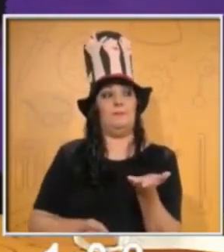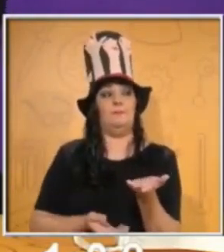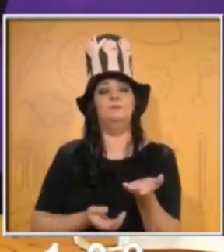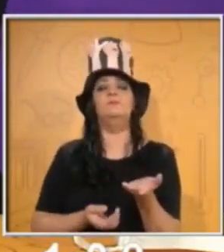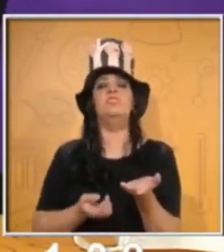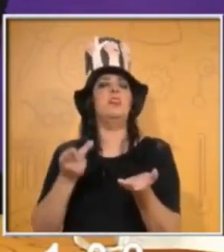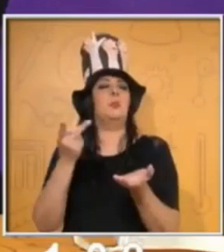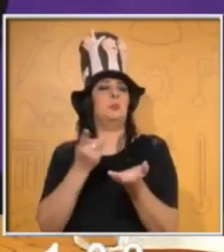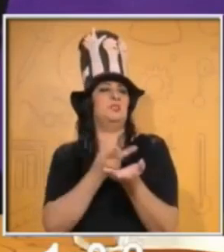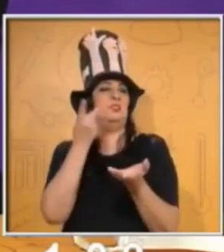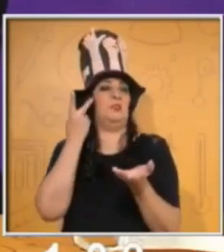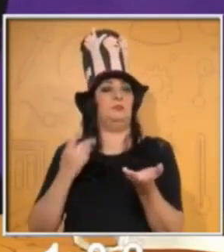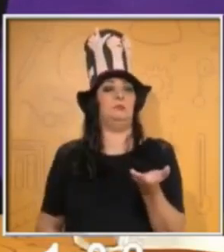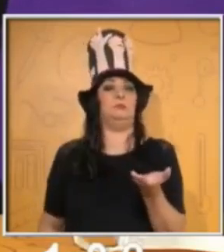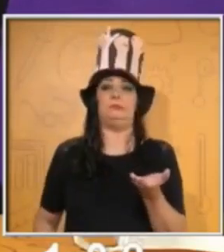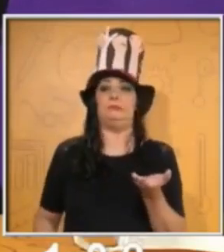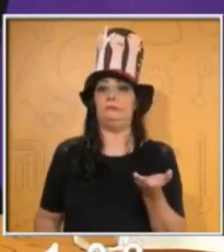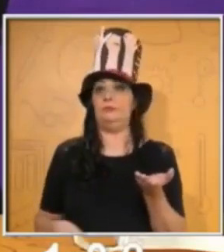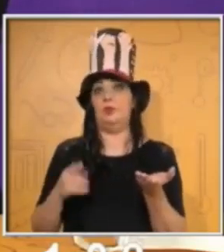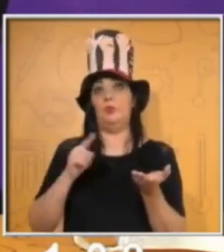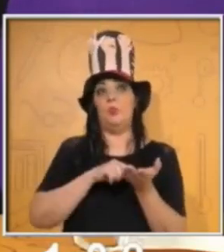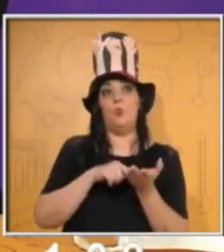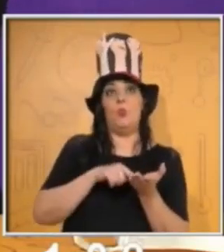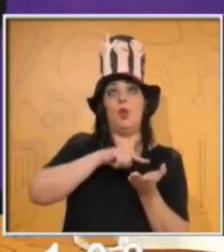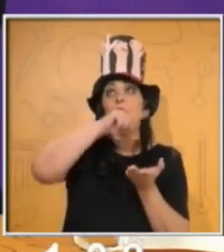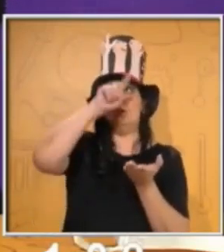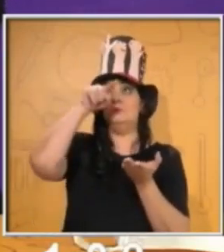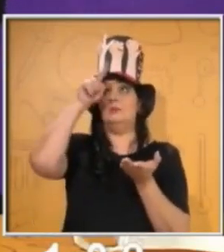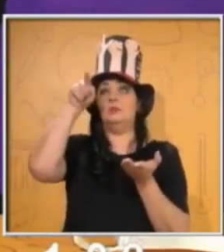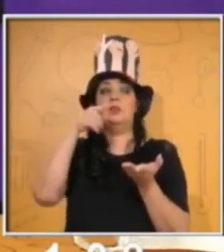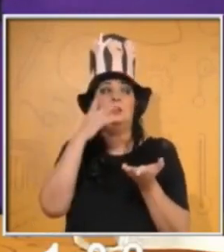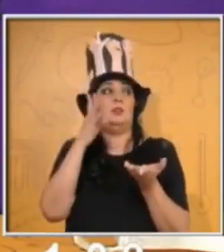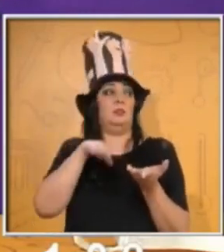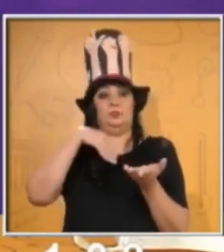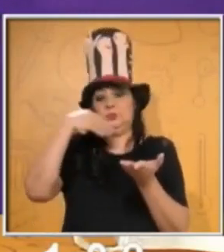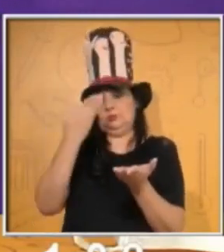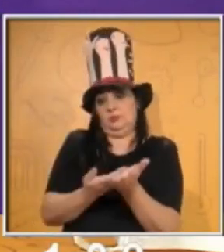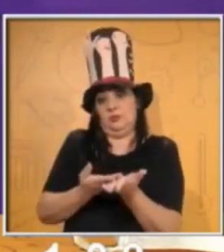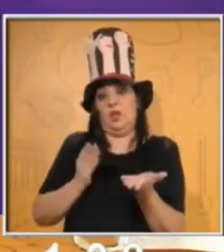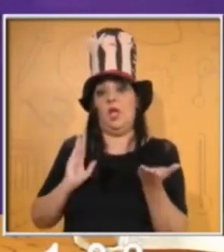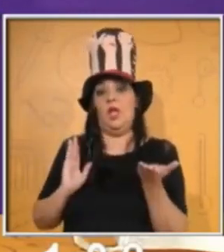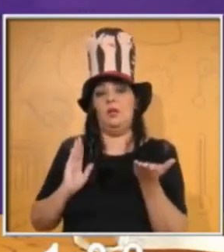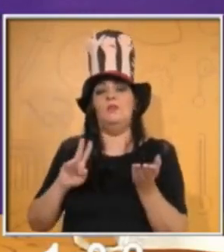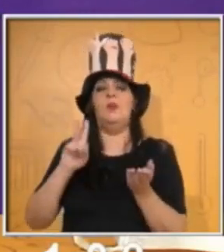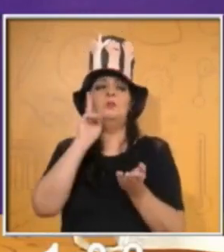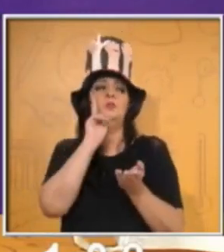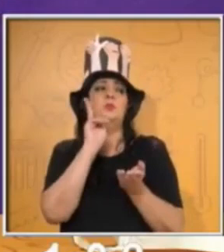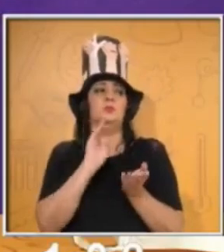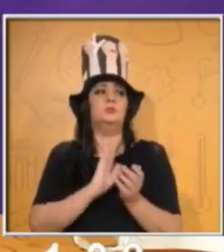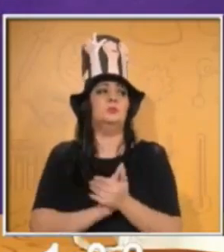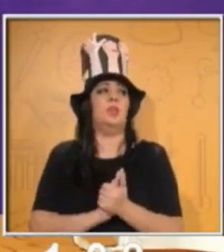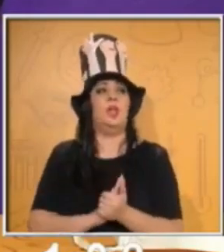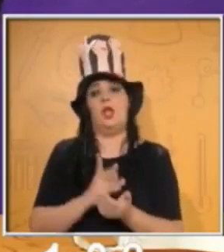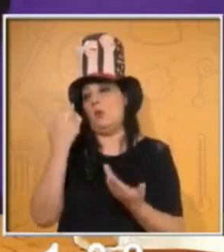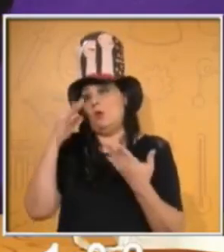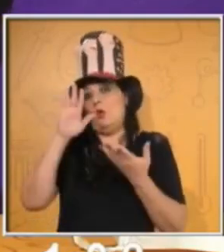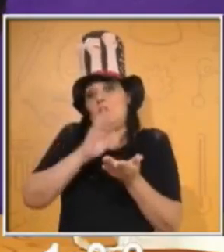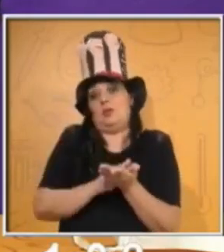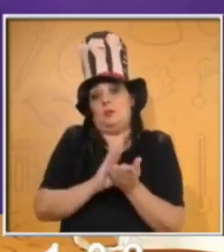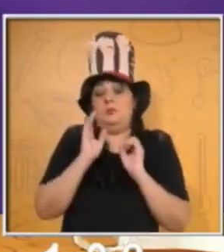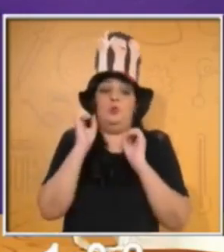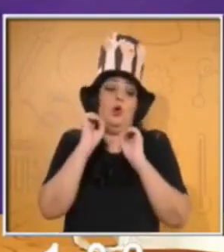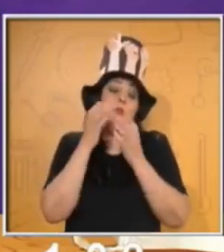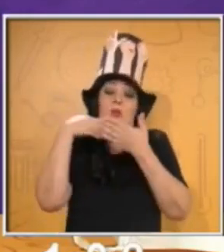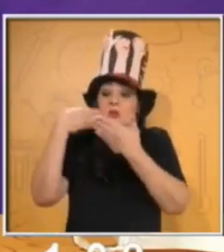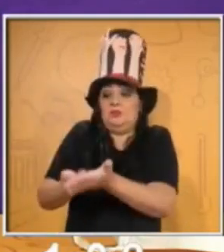¿Qué cree que pase, maestro? Pues va a ir al aire. Vaya al aire. ¿Y luego? Ah, pues tienen que caer. A ver, vamos a comprobar. Bueno, a lo mejor la cachamos o a lo mejor se cae.